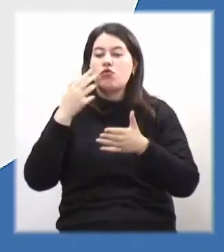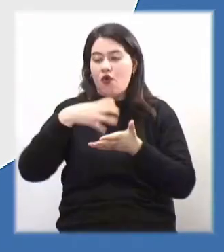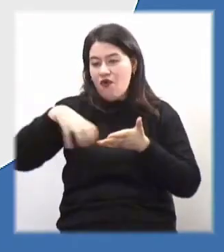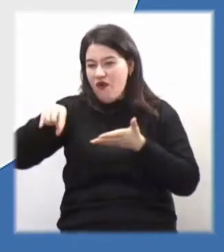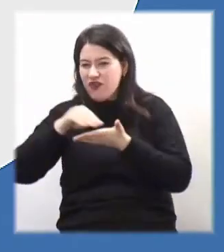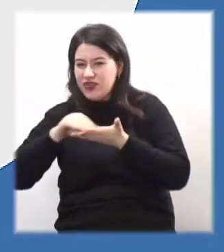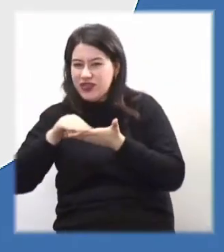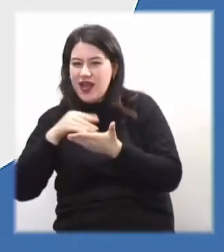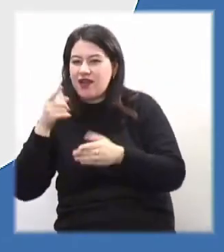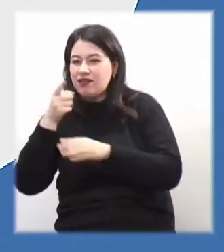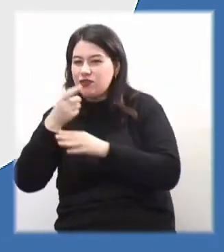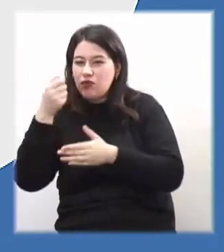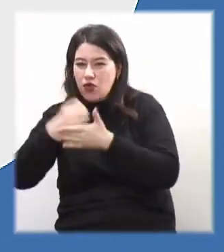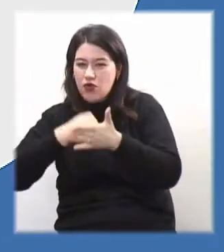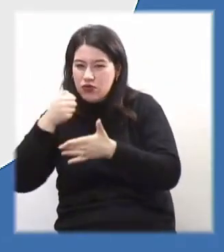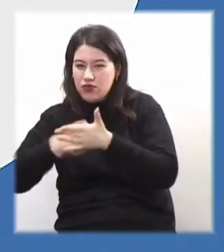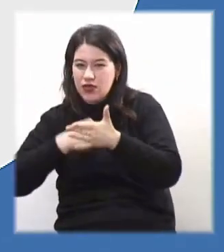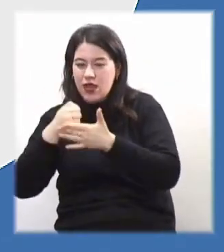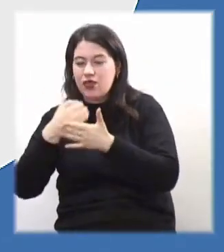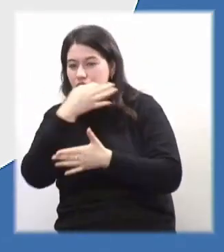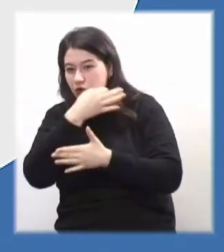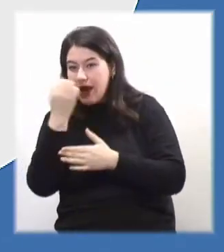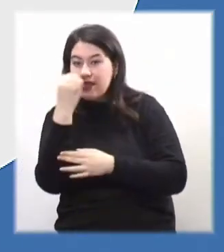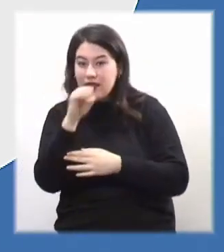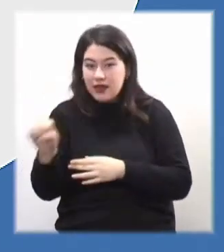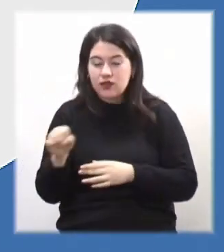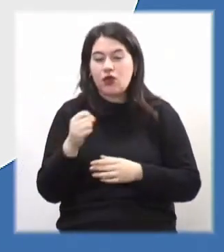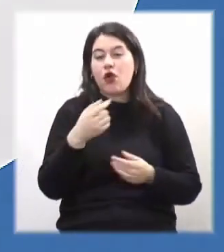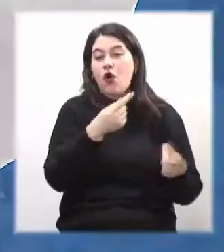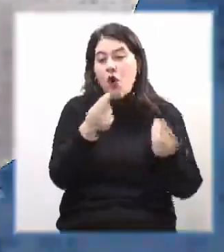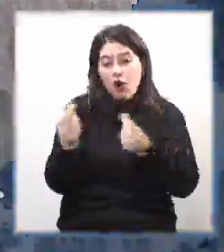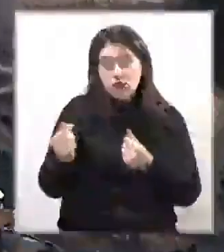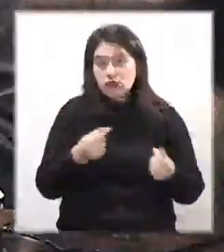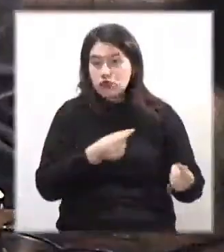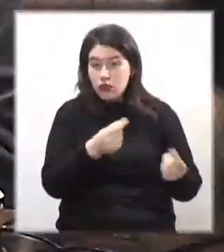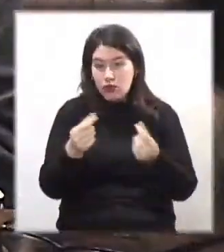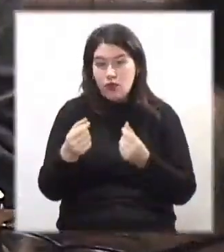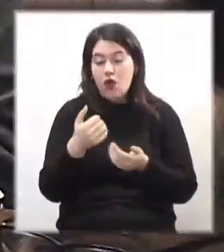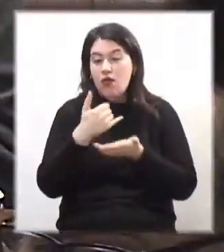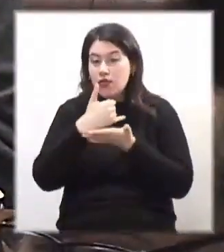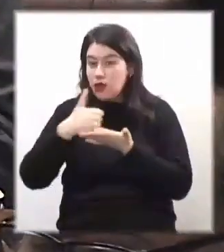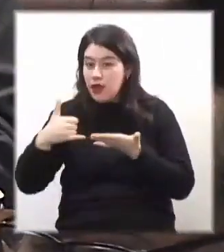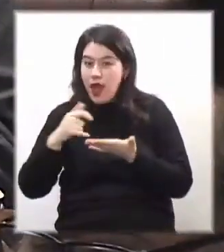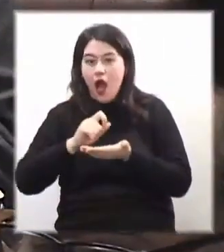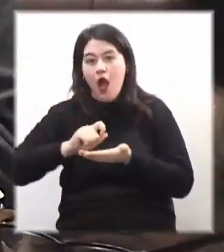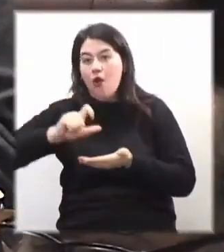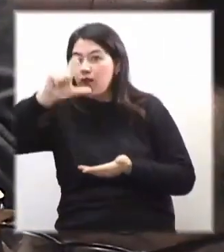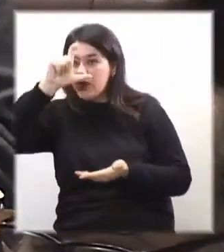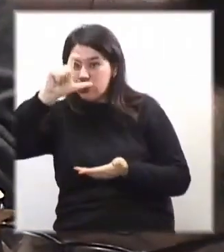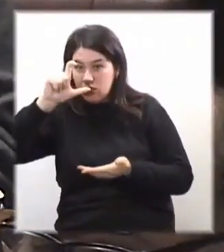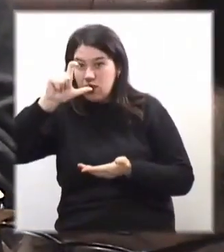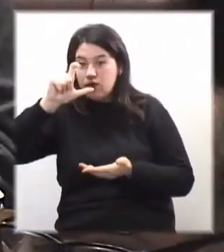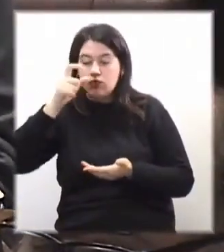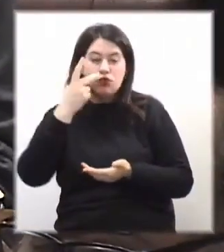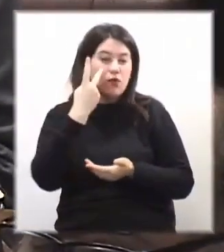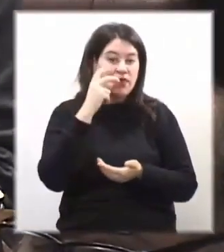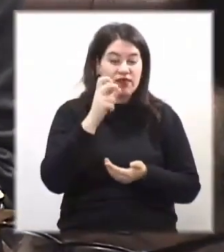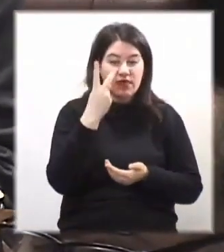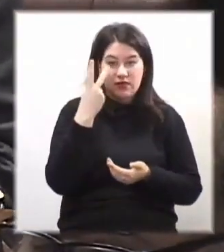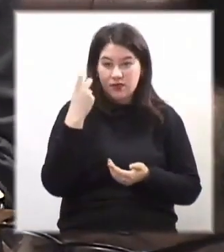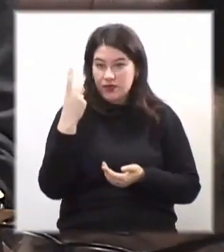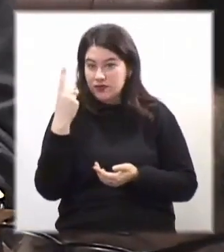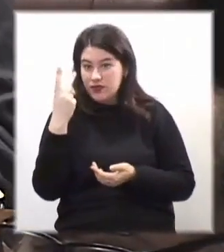el delito el cultivo de Coca aumentó un 35% entre 2020 y 2021 lo que supone el mayor incremento